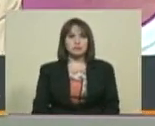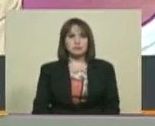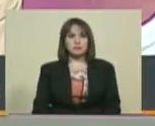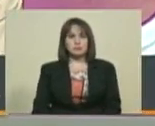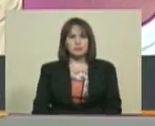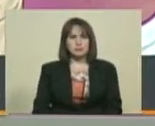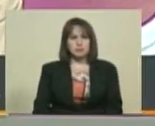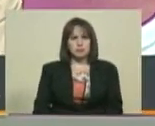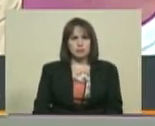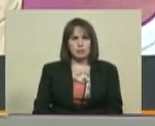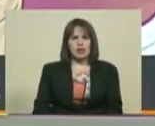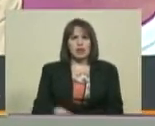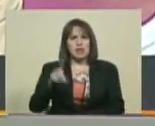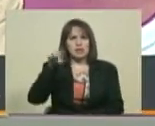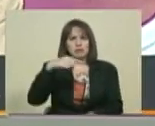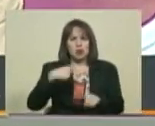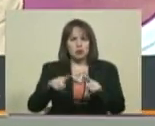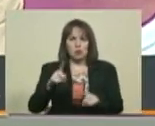También tiene otro nombre.